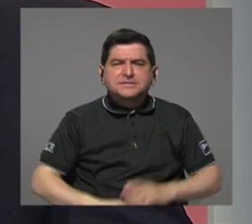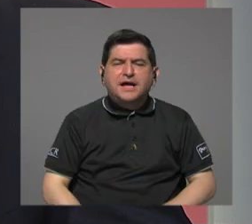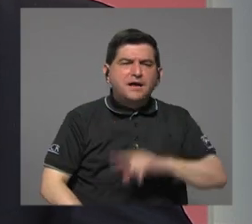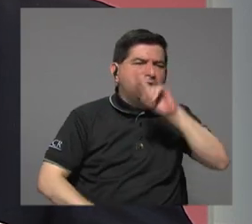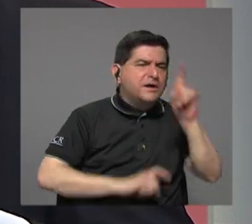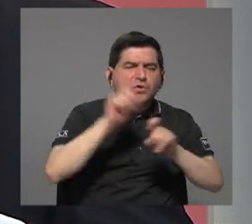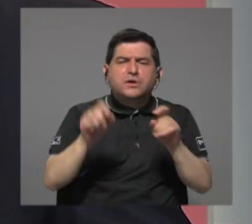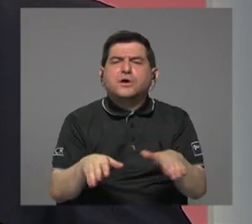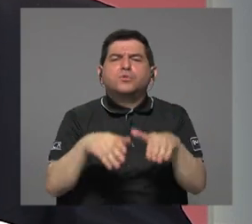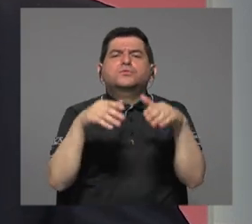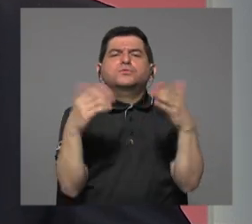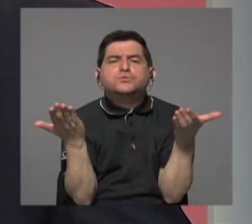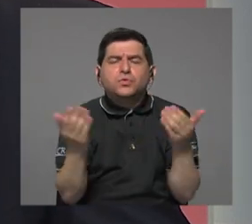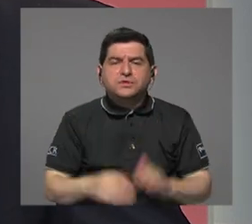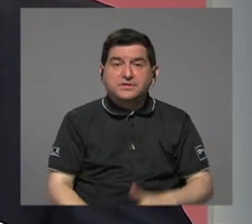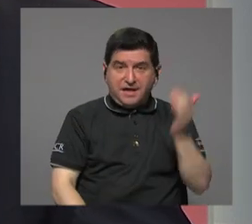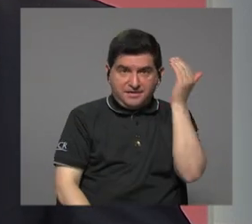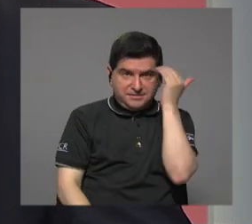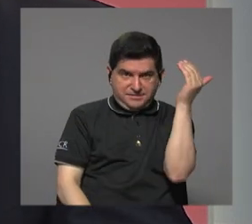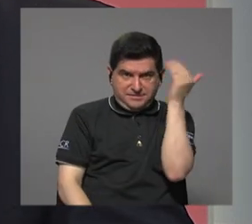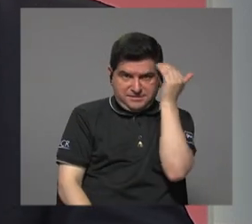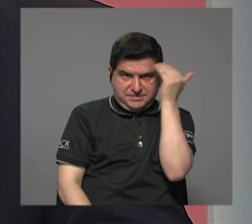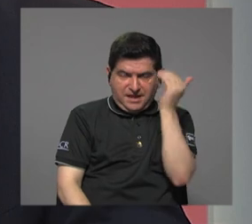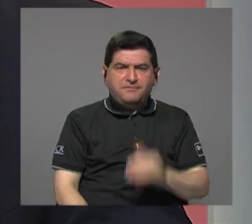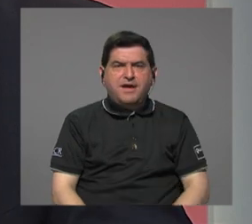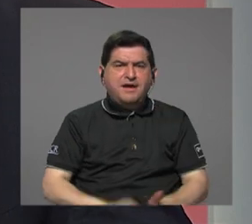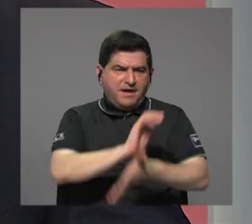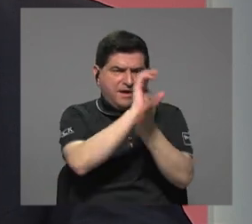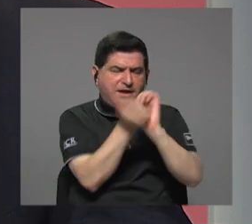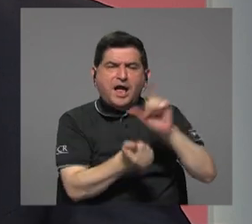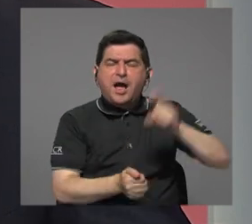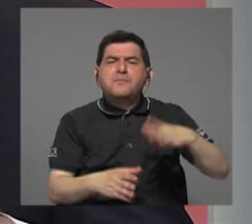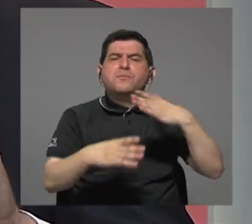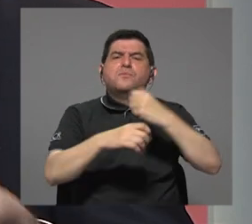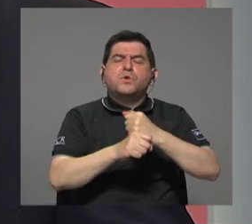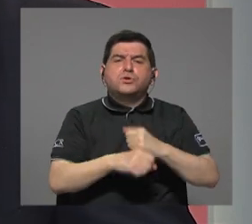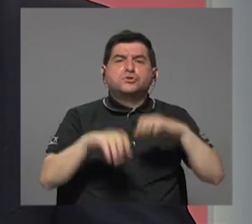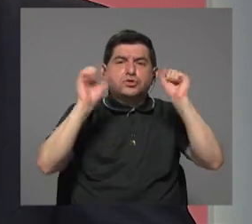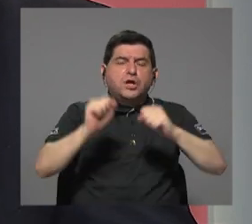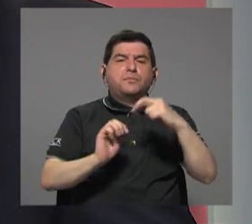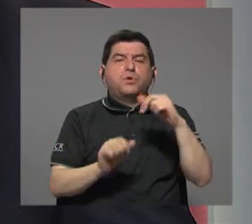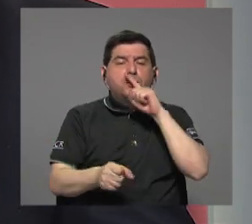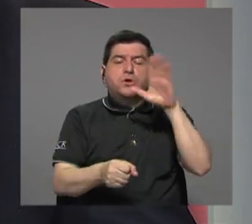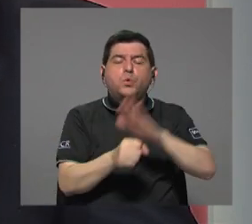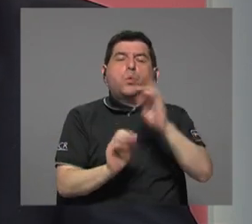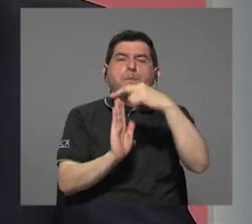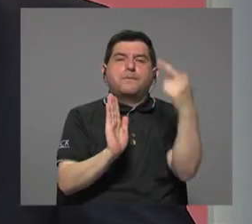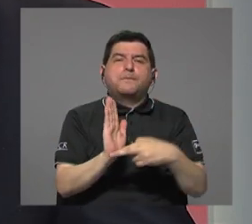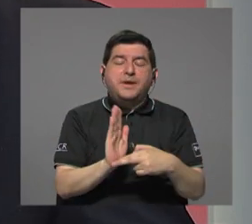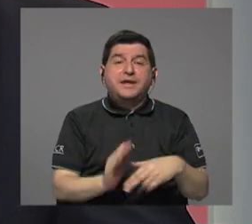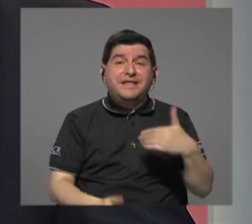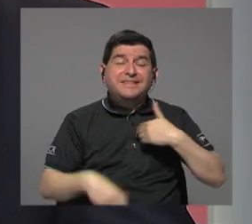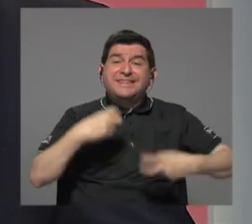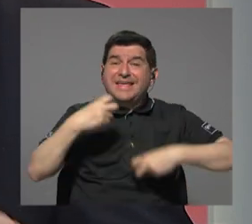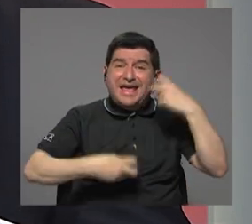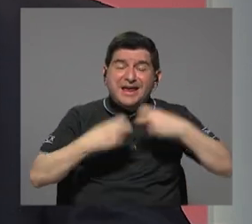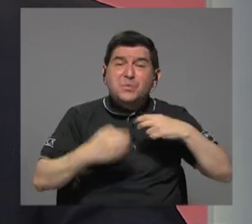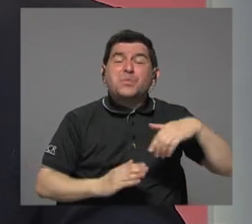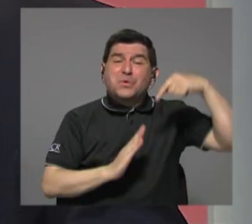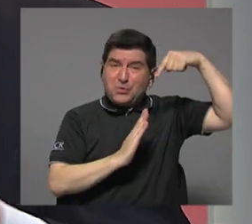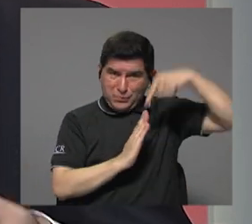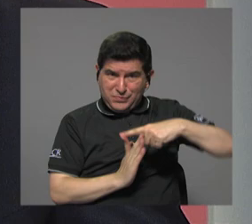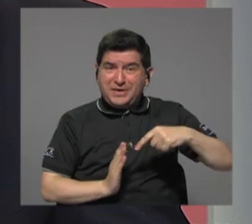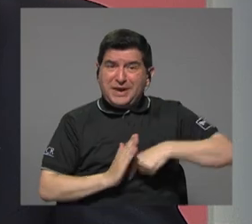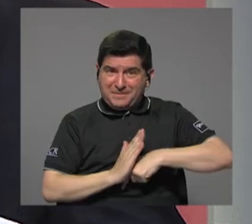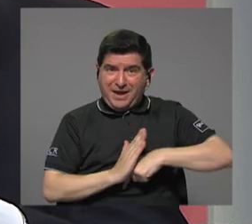consulta para saber los cambios que debemos de hacer y ponerlos en regla ahora tiene un problema interno